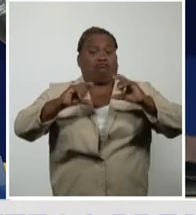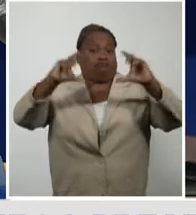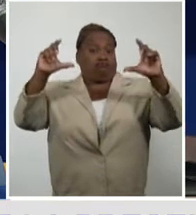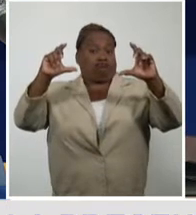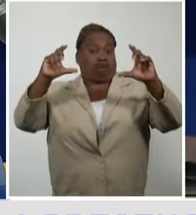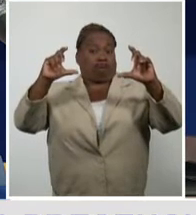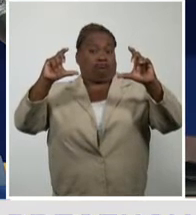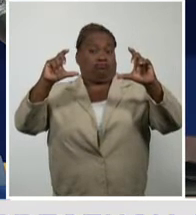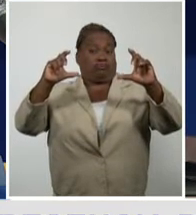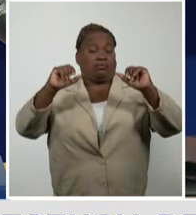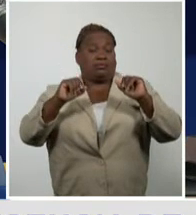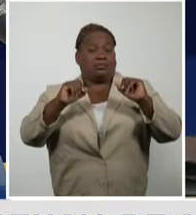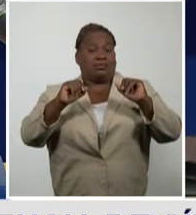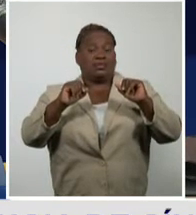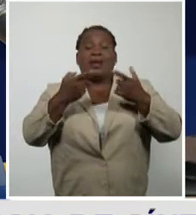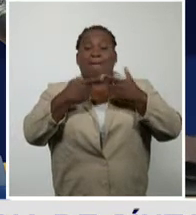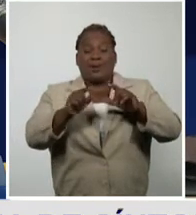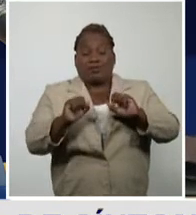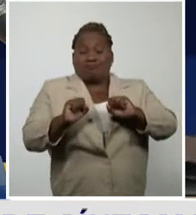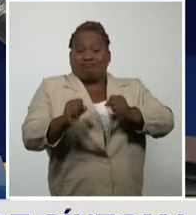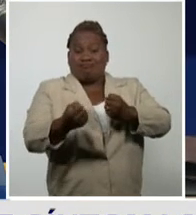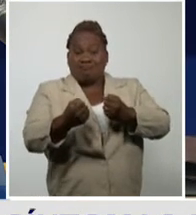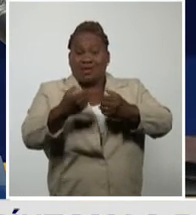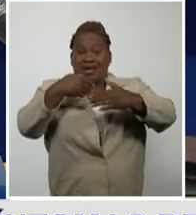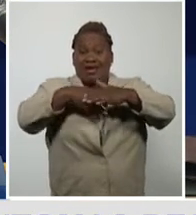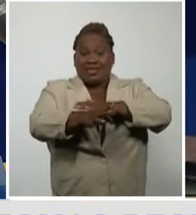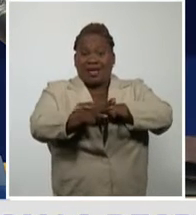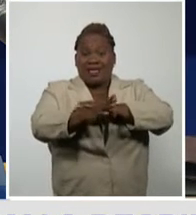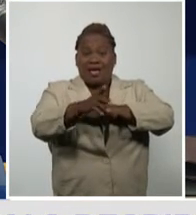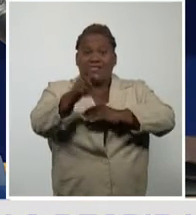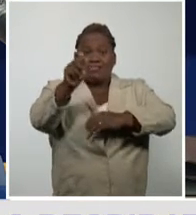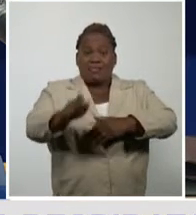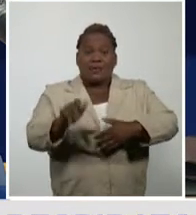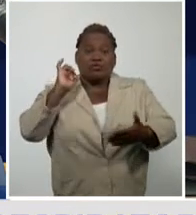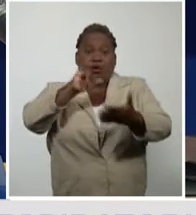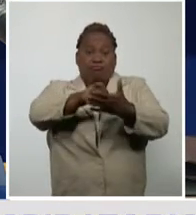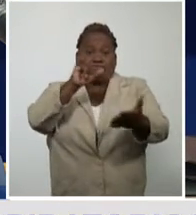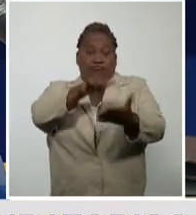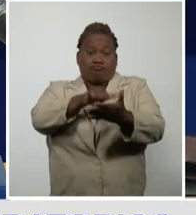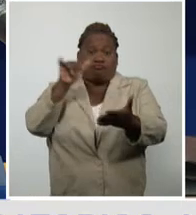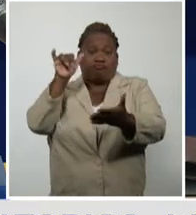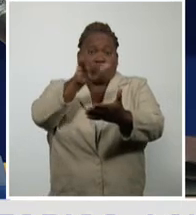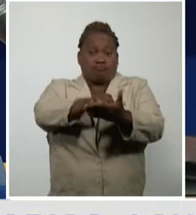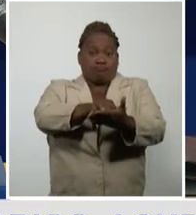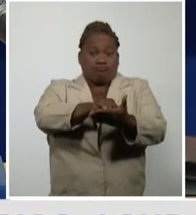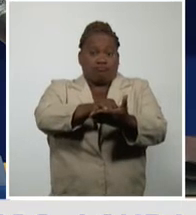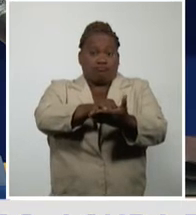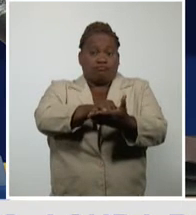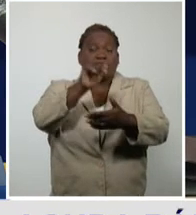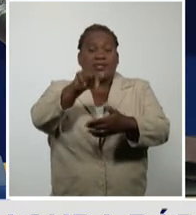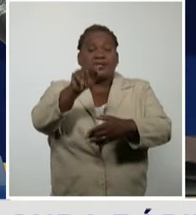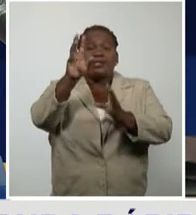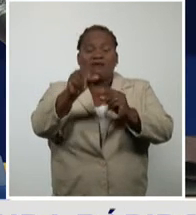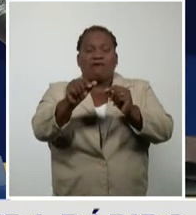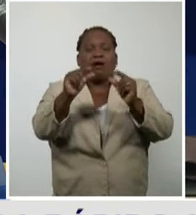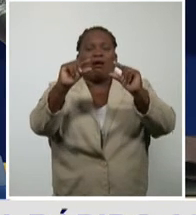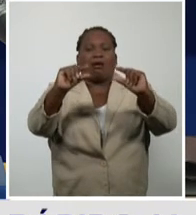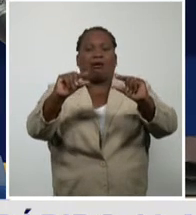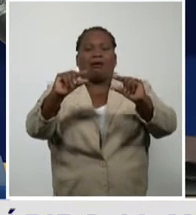al restringirse la entrada de viajeros del exterior, pues esta cifra ha ido disminuyendo.